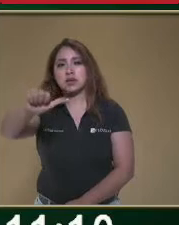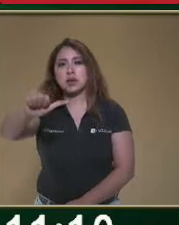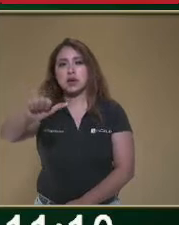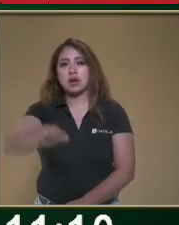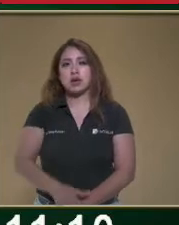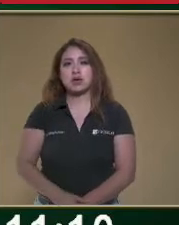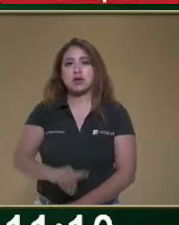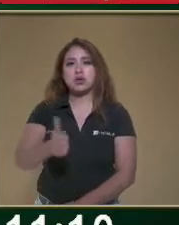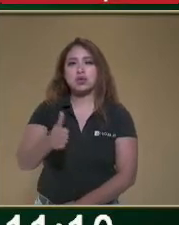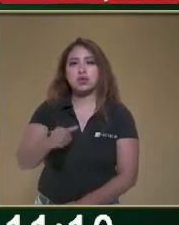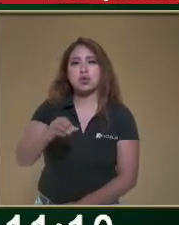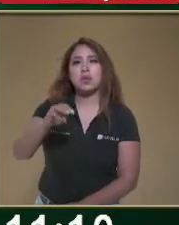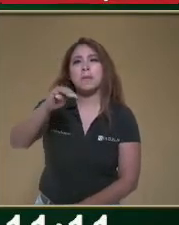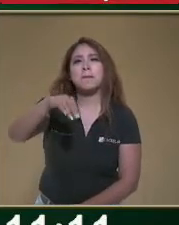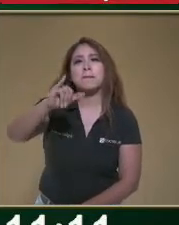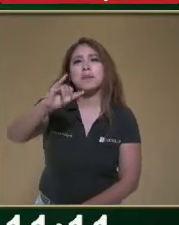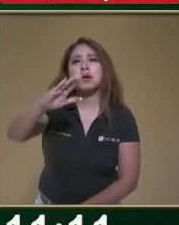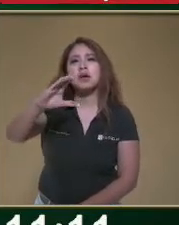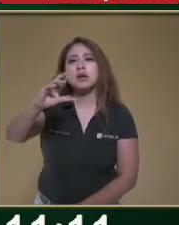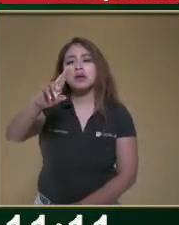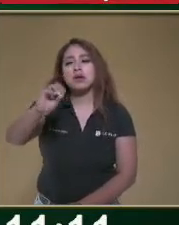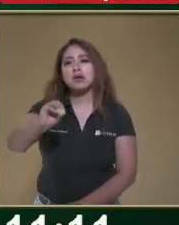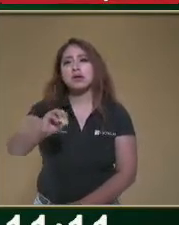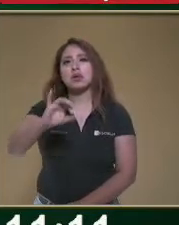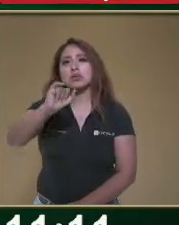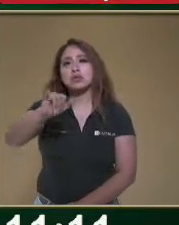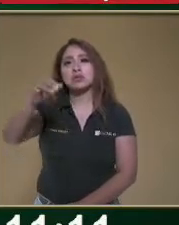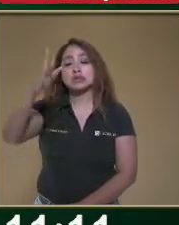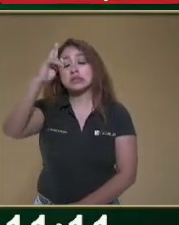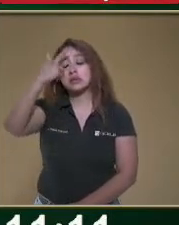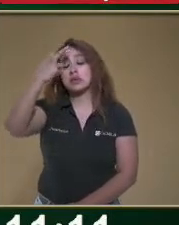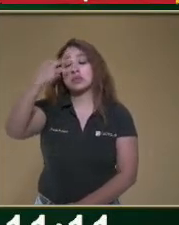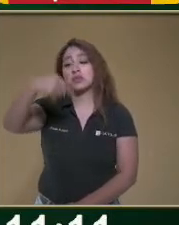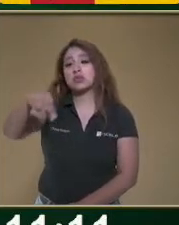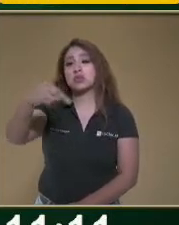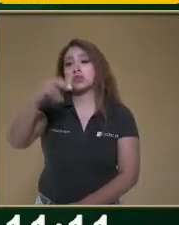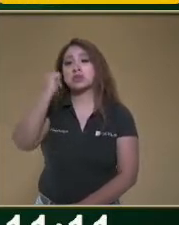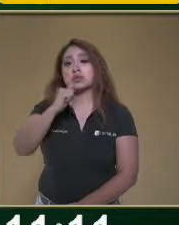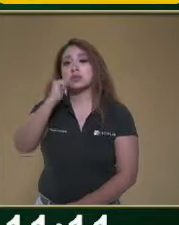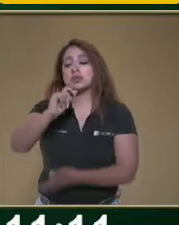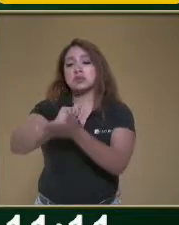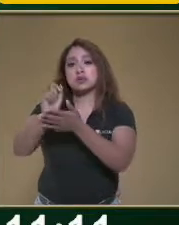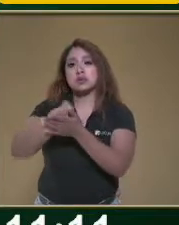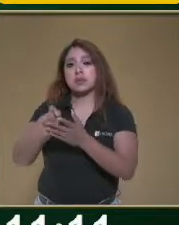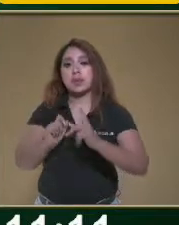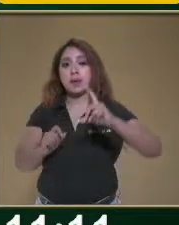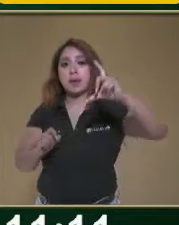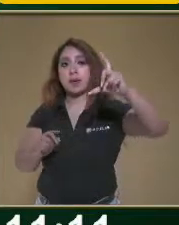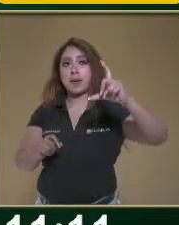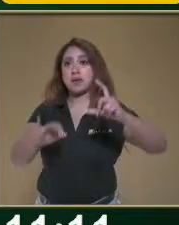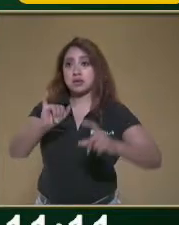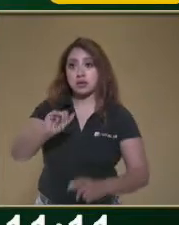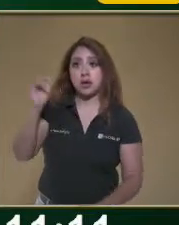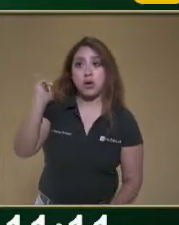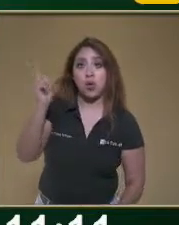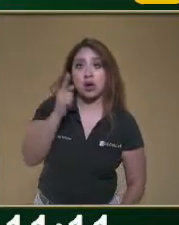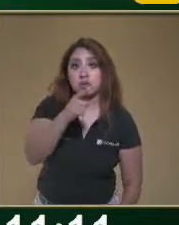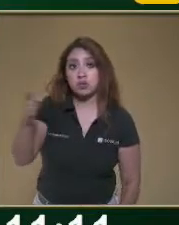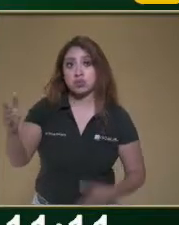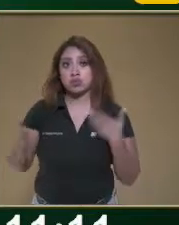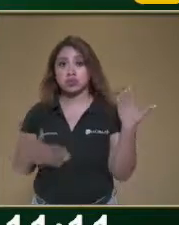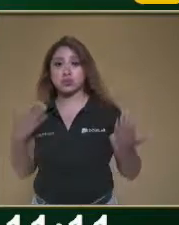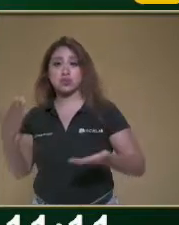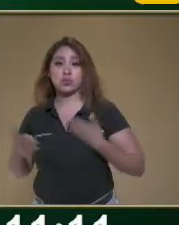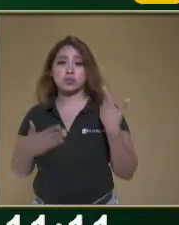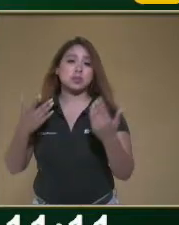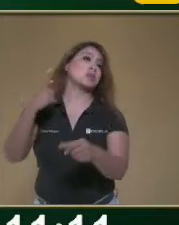bien y recordamos siempre que los nombres se escriben con mayúscula. Esperamos que hayas disfrutado mucho esta